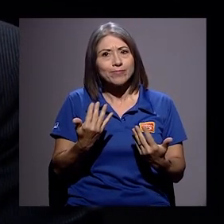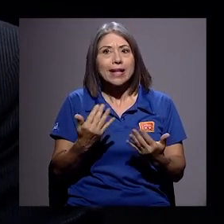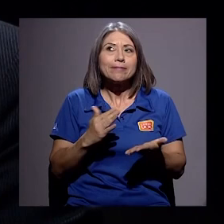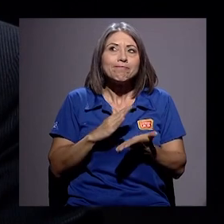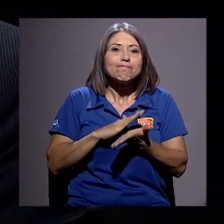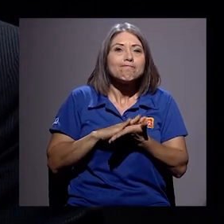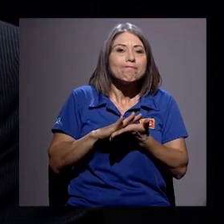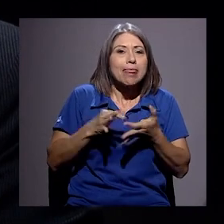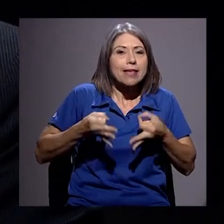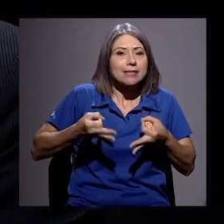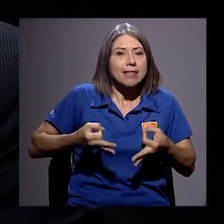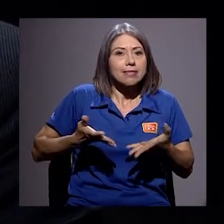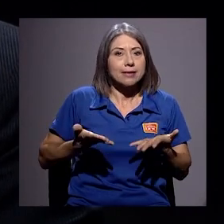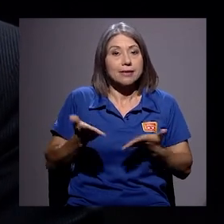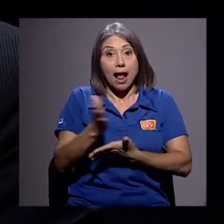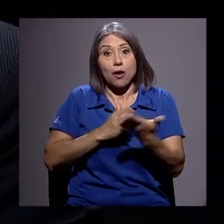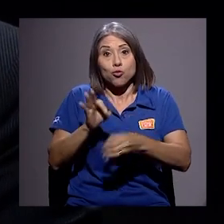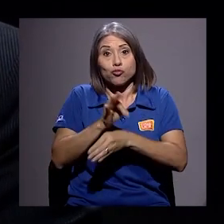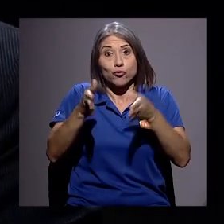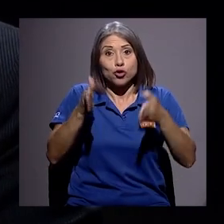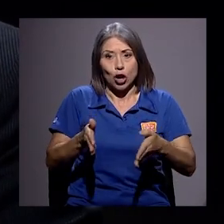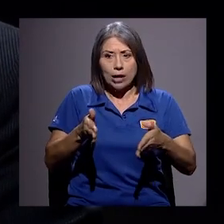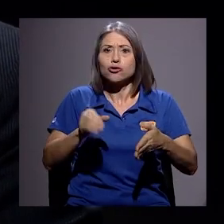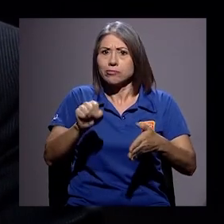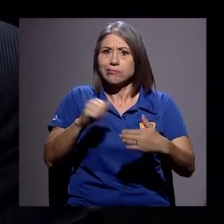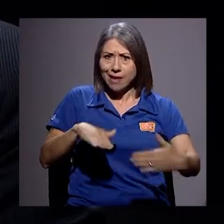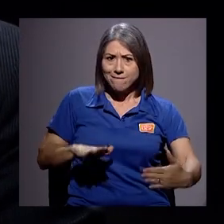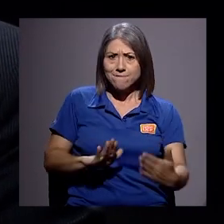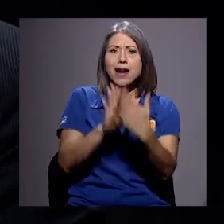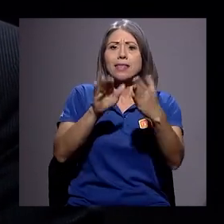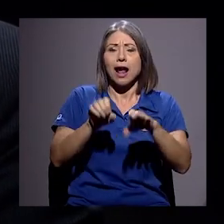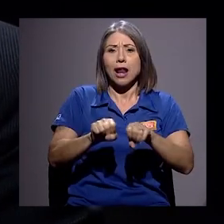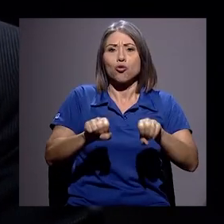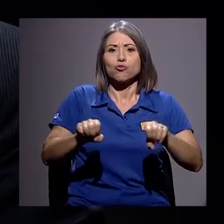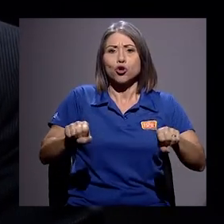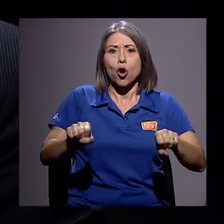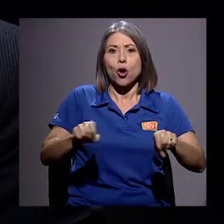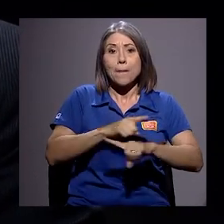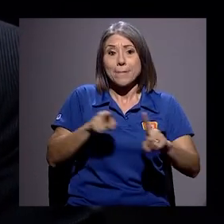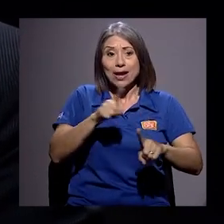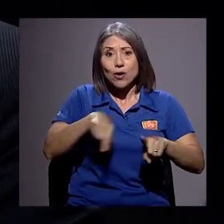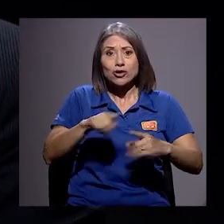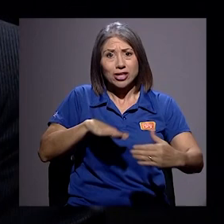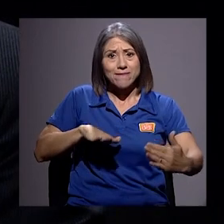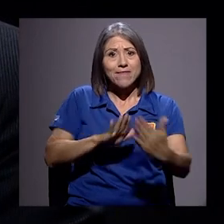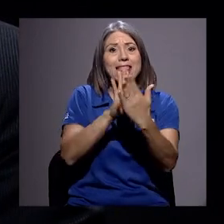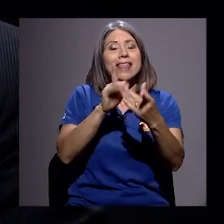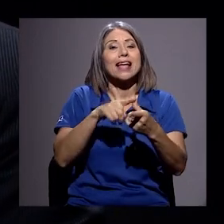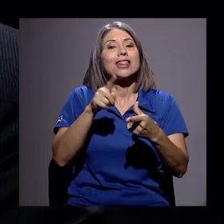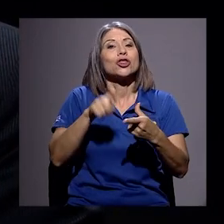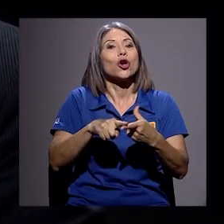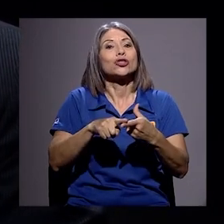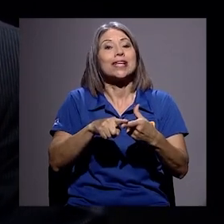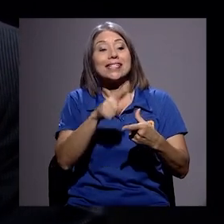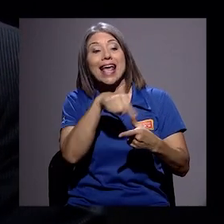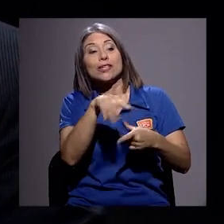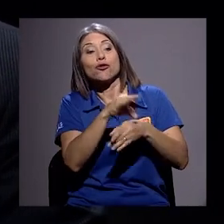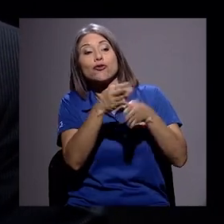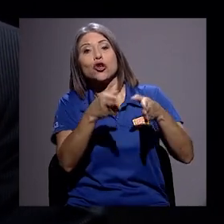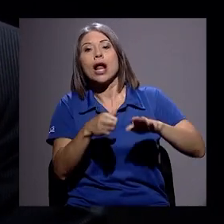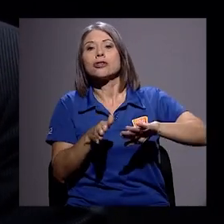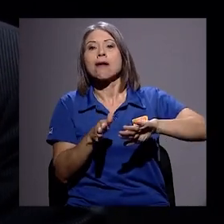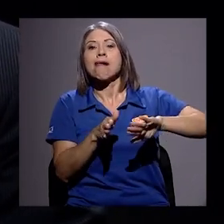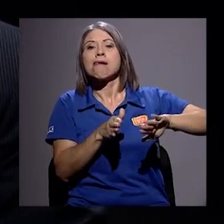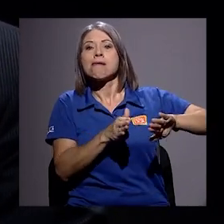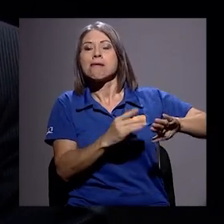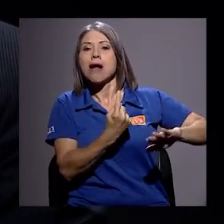digamos decentes verdad hay funcionarios que se enfrentan a esa corrupción pero en el momento en el que se enfrentan se establecen mecanismos para aislar a sus funcionarios